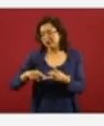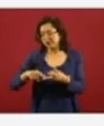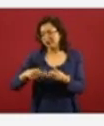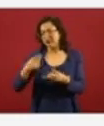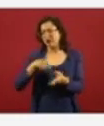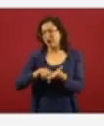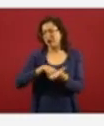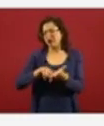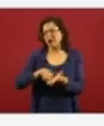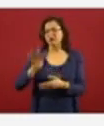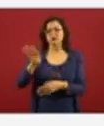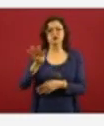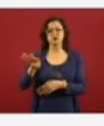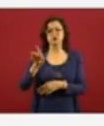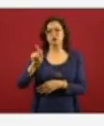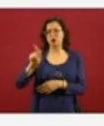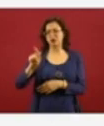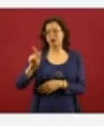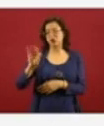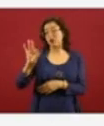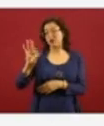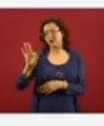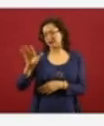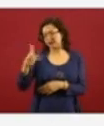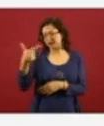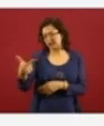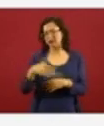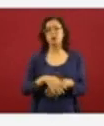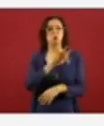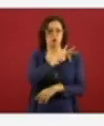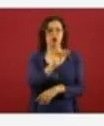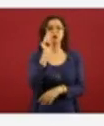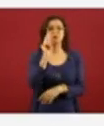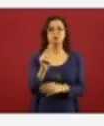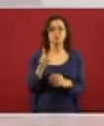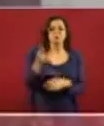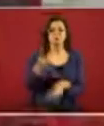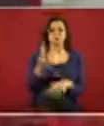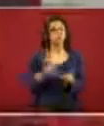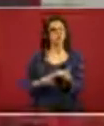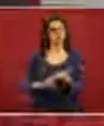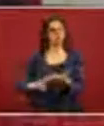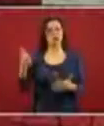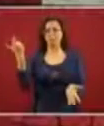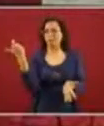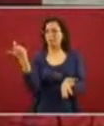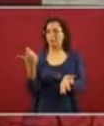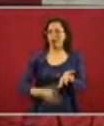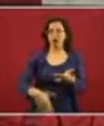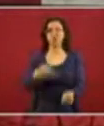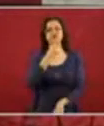47 centavos el diésel. Ahí se ve la significativa baja, sobre todo de la gasolina regular y de